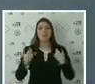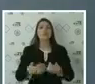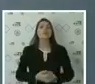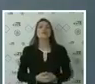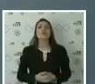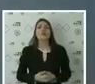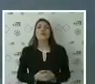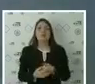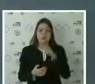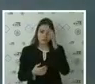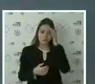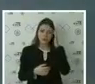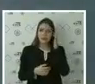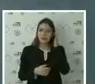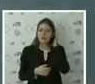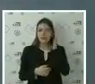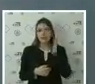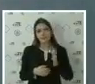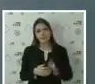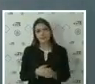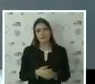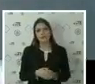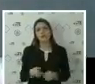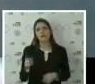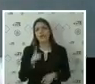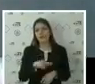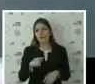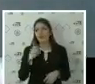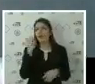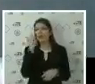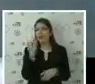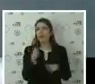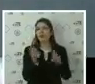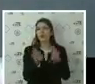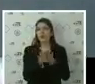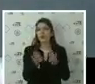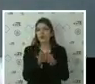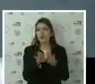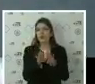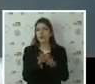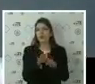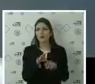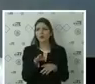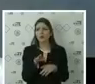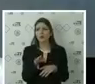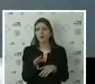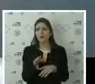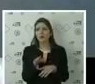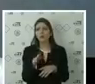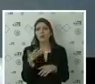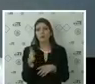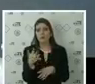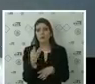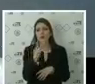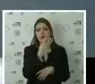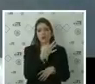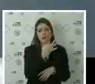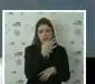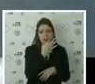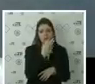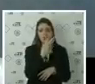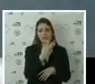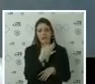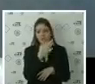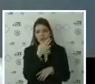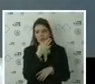La dinámica del webinar será que haya una participación de aproximadamente 3 minutos. Les